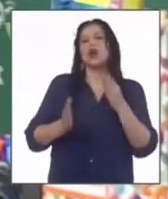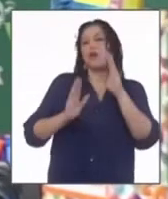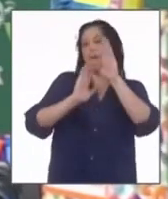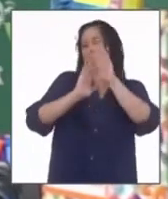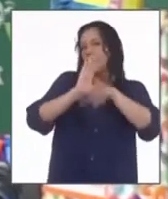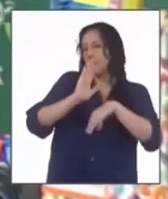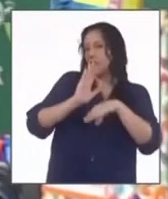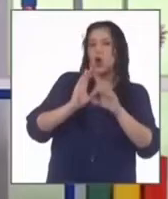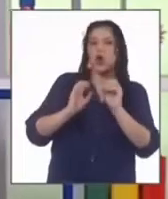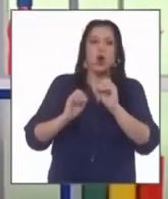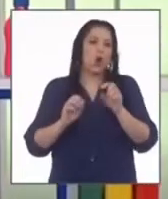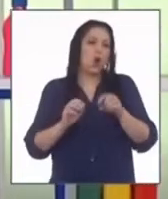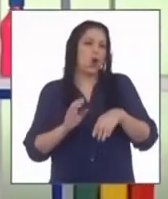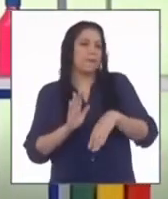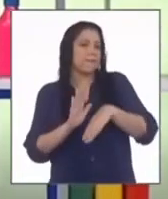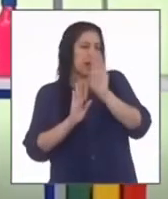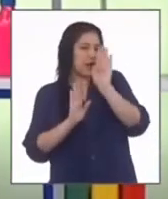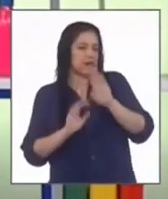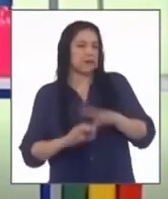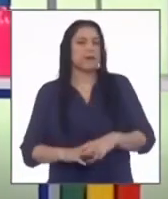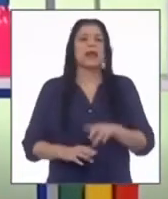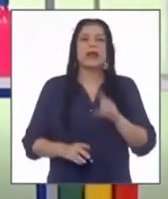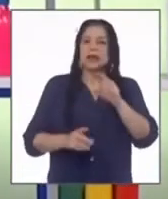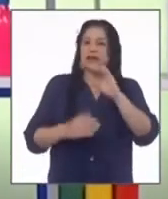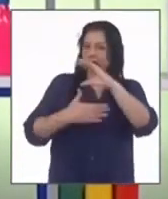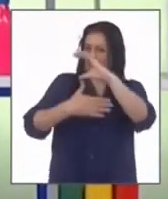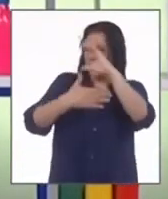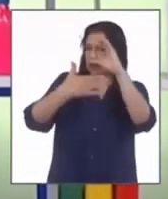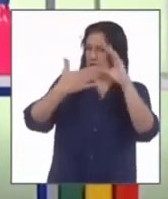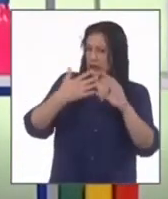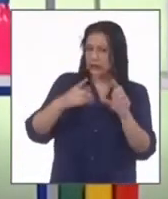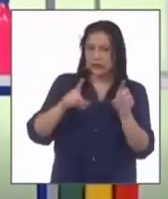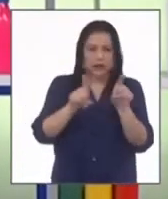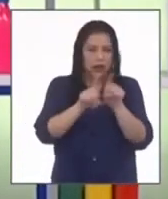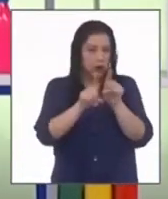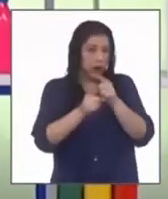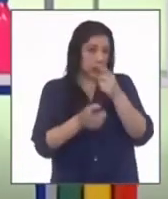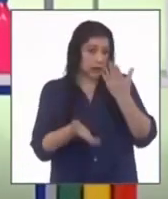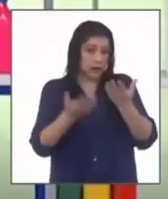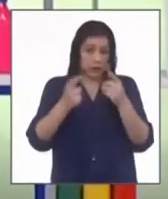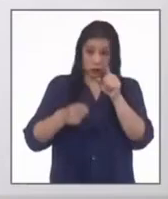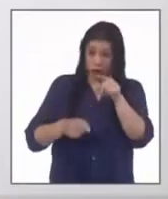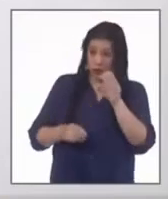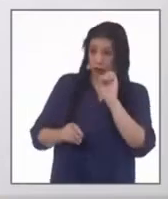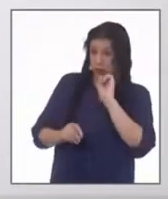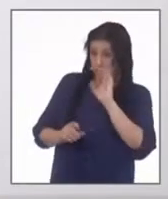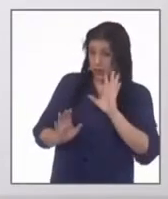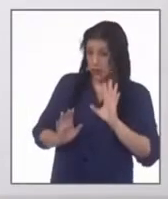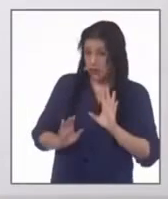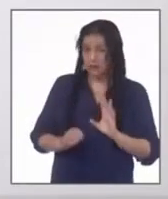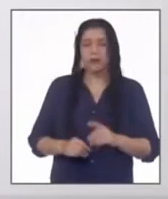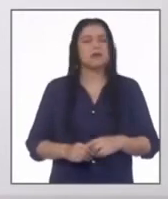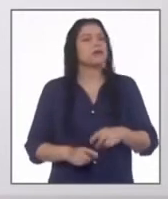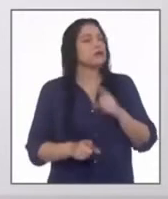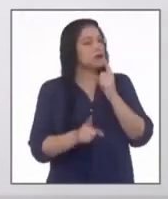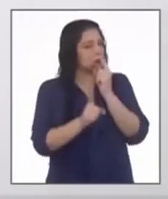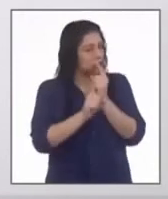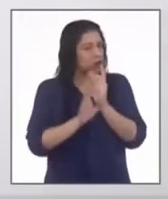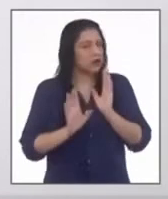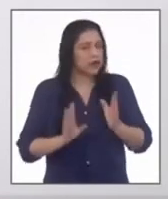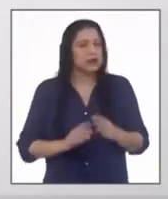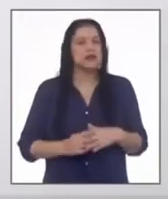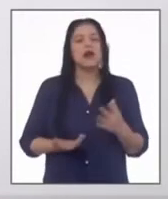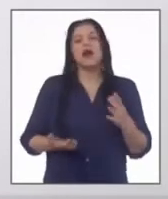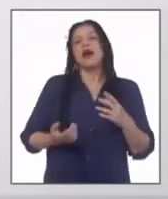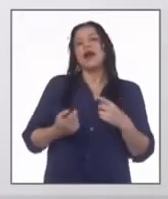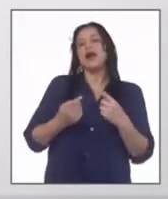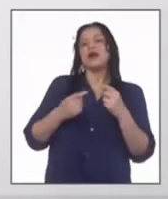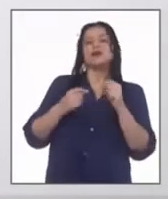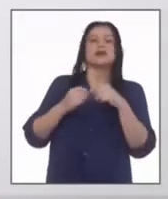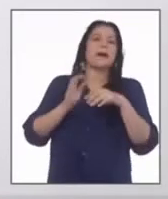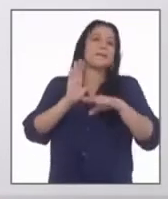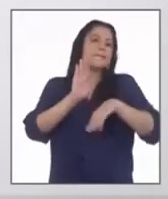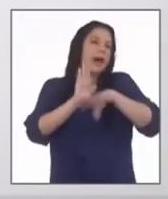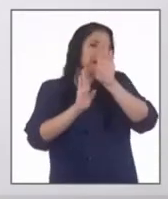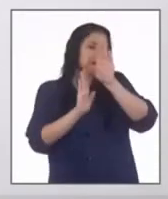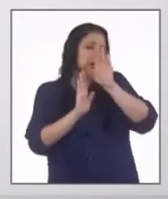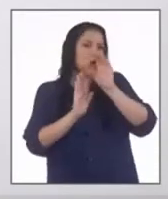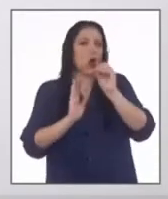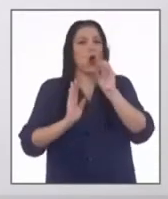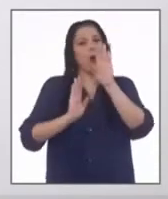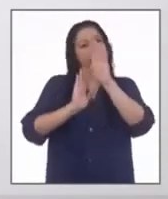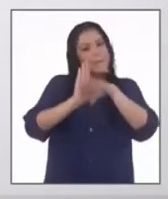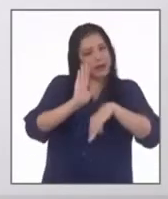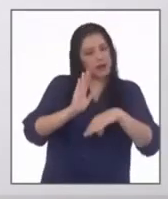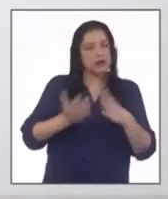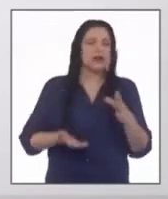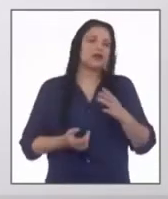menor que o mayor que. ¿Es esa característica común a la que se refería, profesora? Así es. Los términos mayor que y menor que